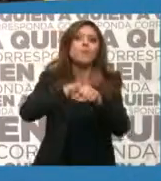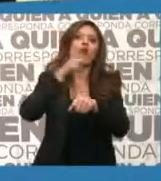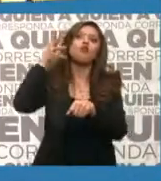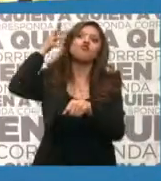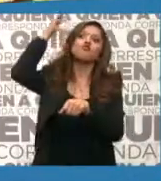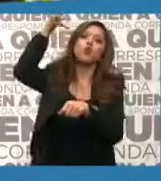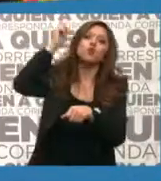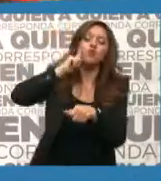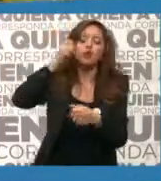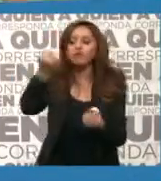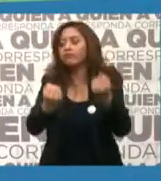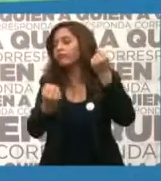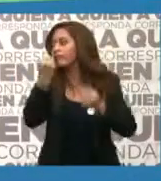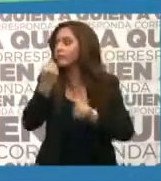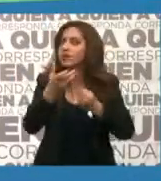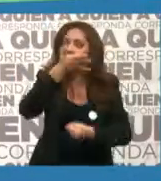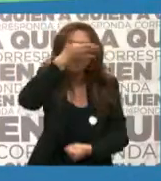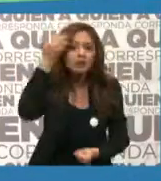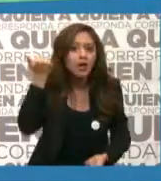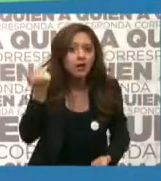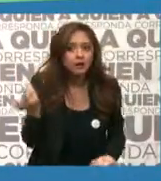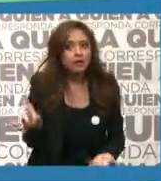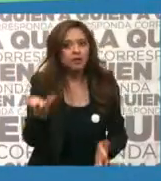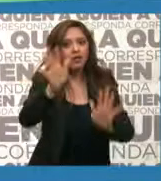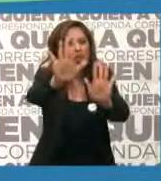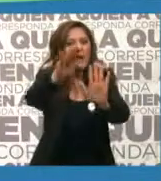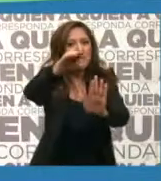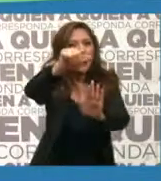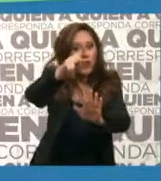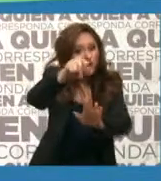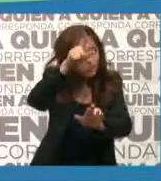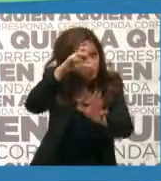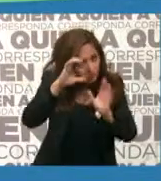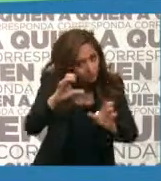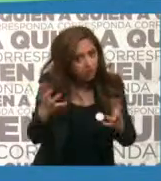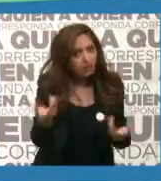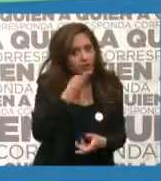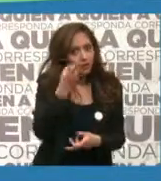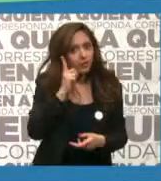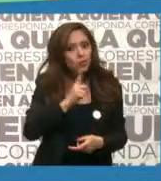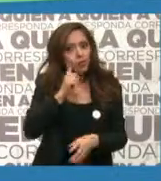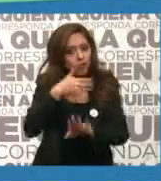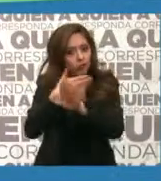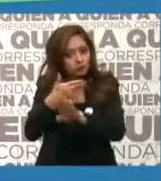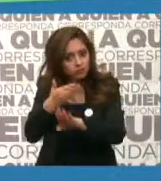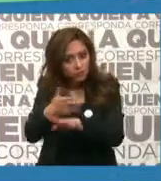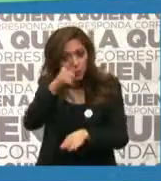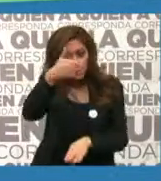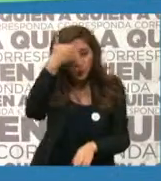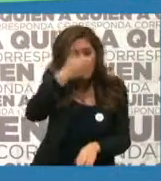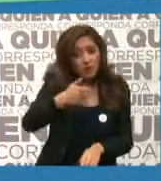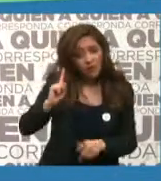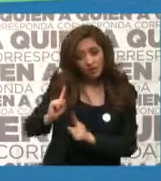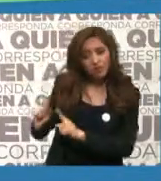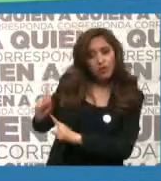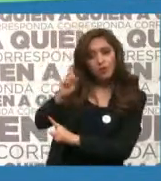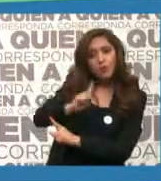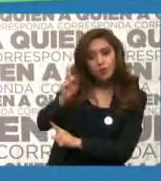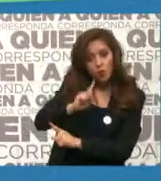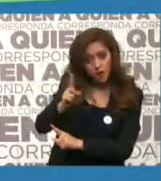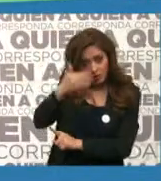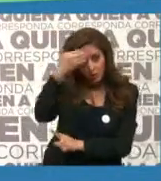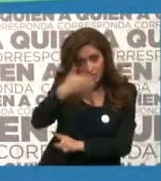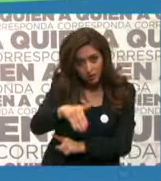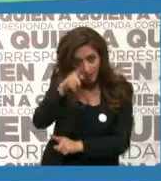una? Mauricio, te estás comprando un boleto. Tan bueno siempre. Oigan, y aparte tenemos... ¿Sí notaste que la niña que está a tu lado es mujer? ¿Qué?